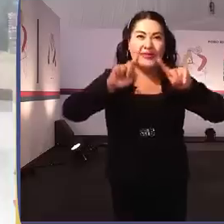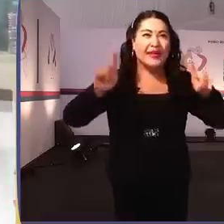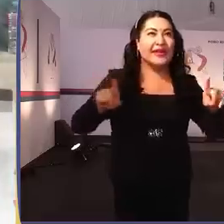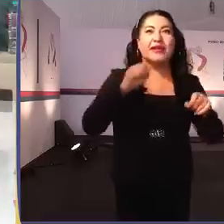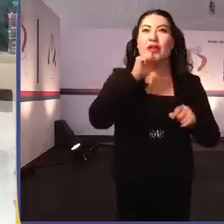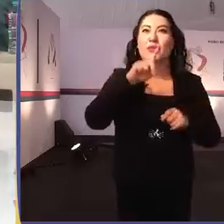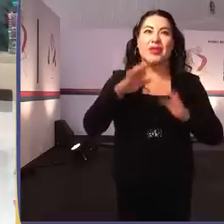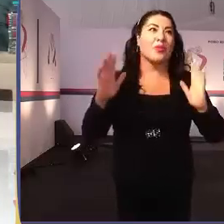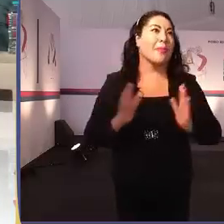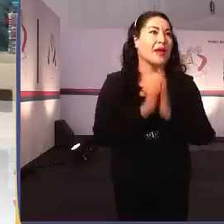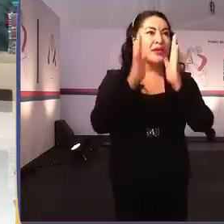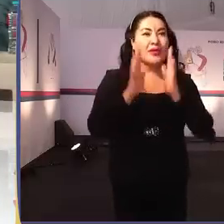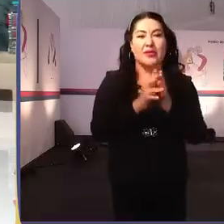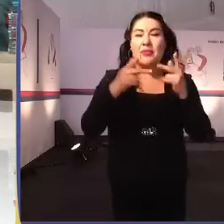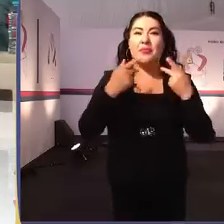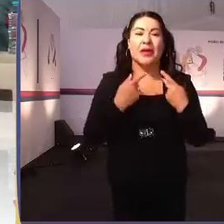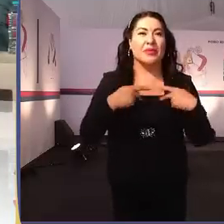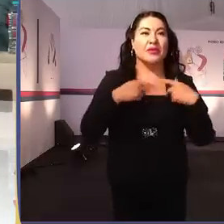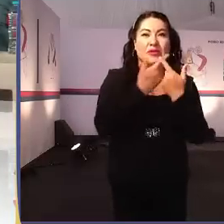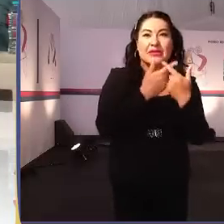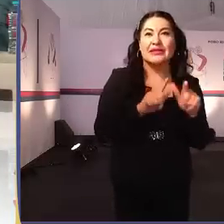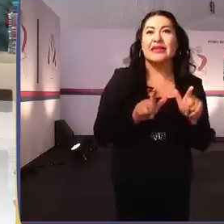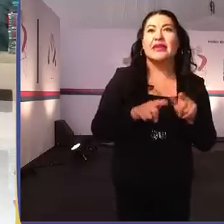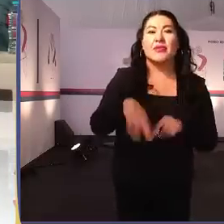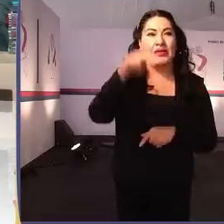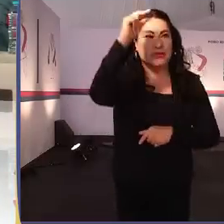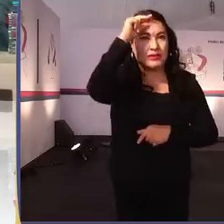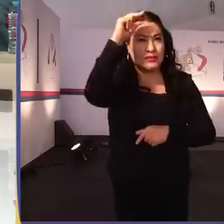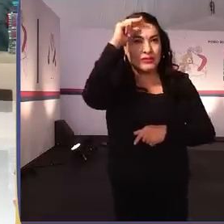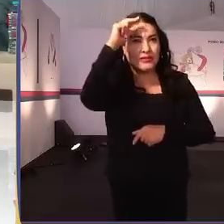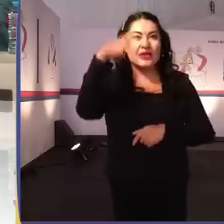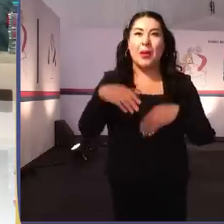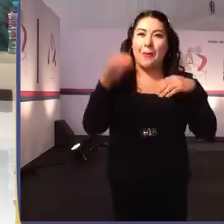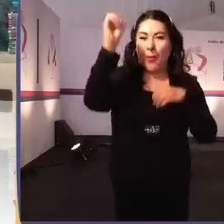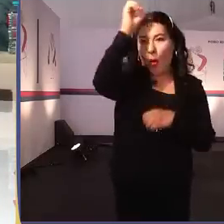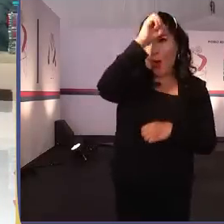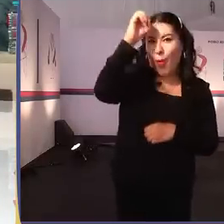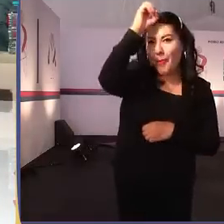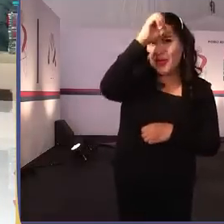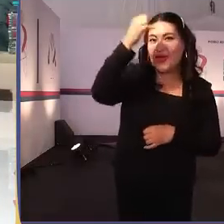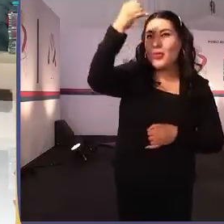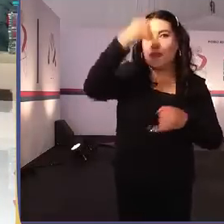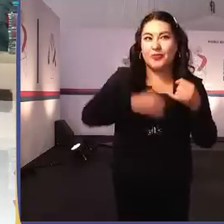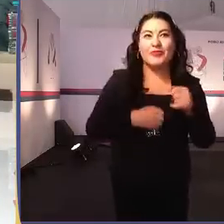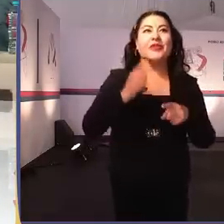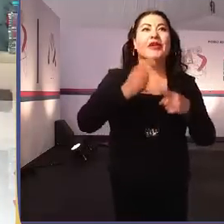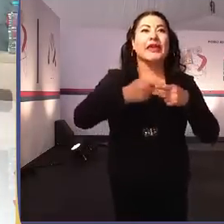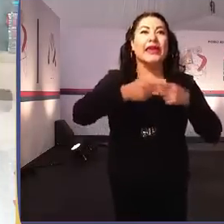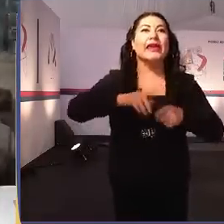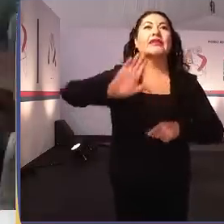democrático, genera sabiduría y genera pensamiento crítico? Levanten la mano.